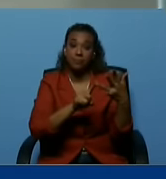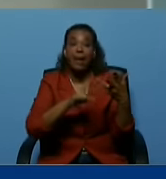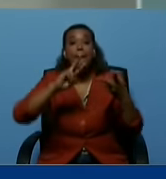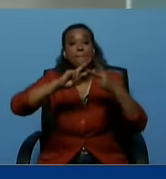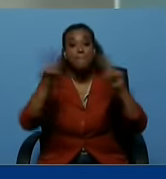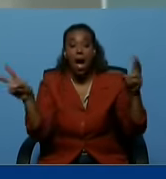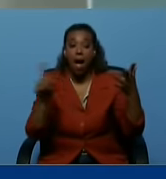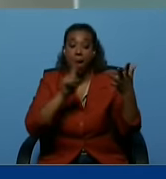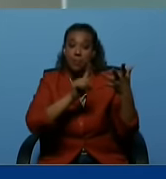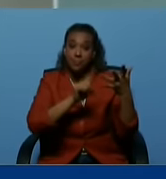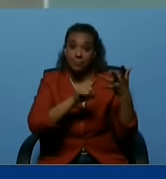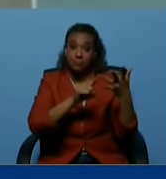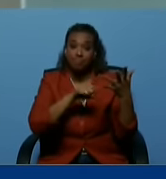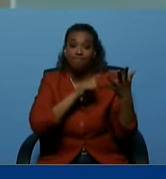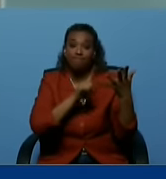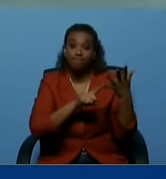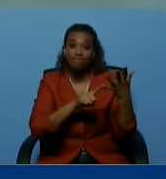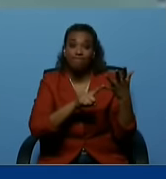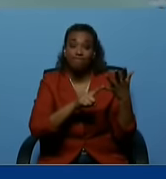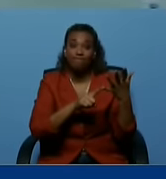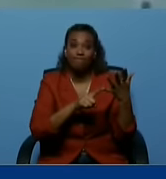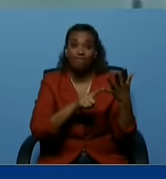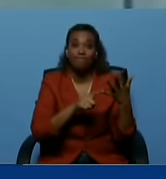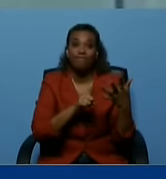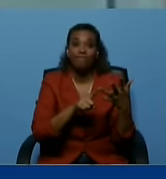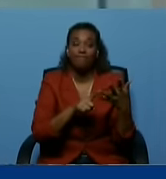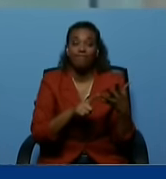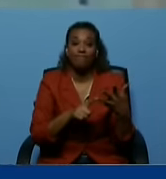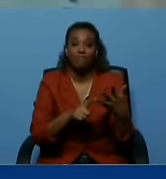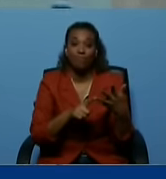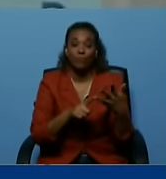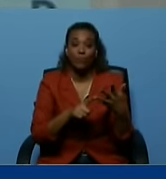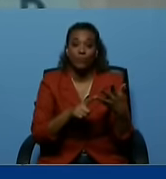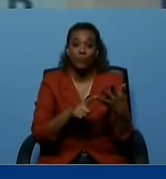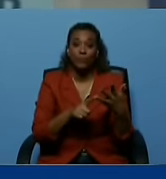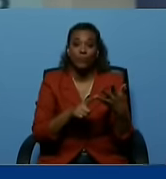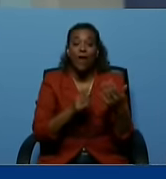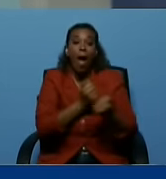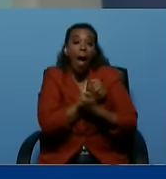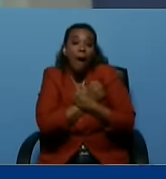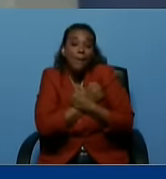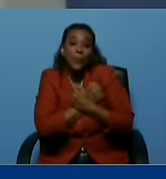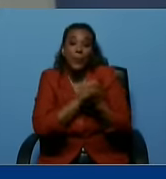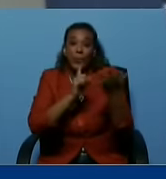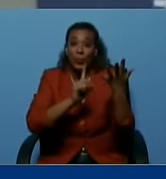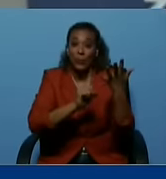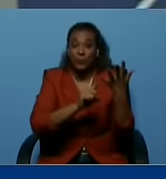paz, paz, paz, paz, amor,